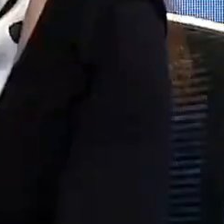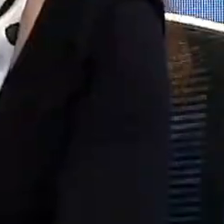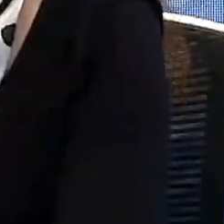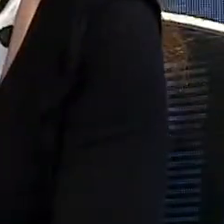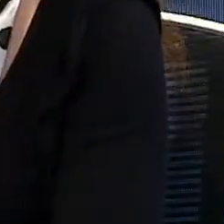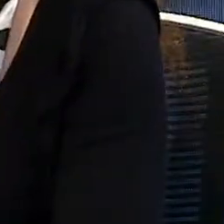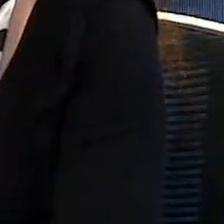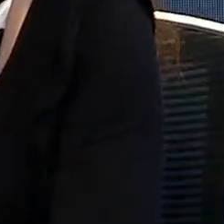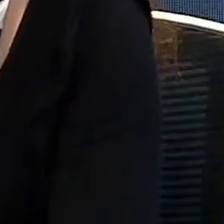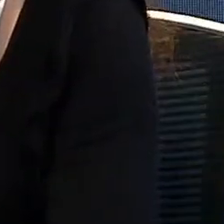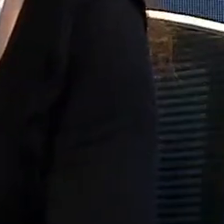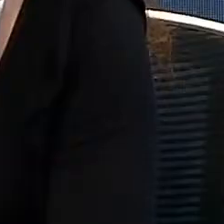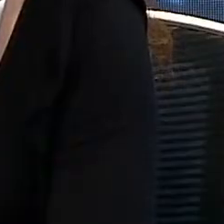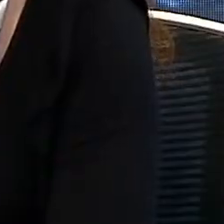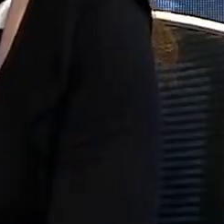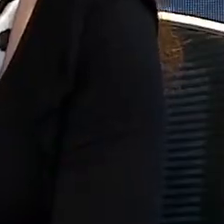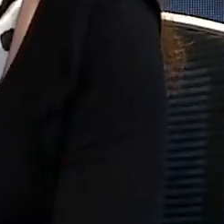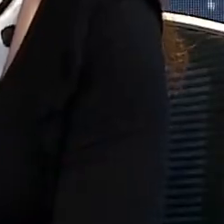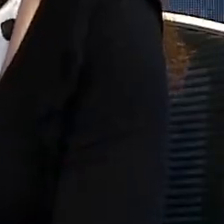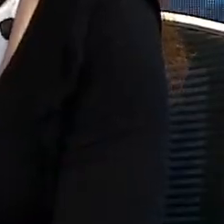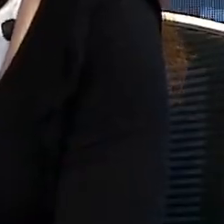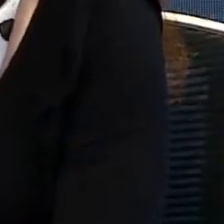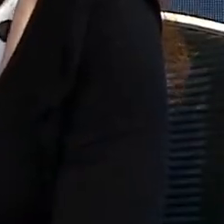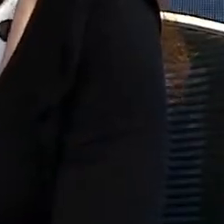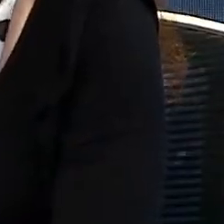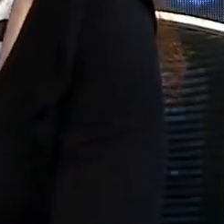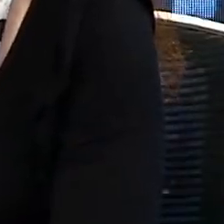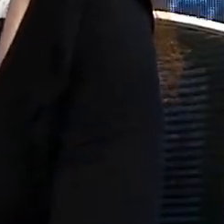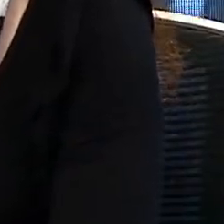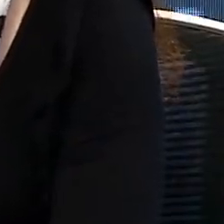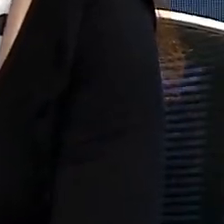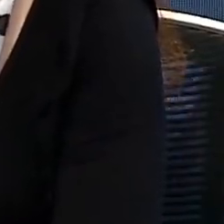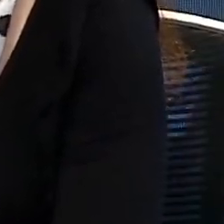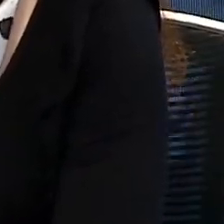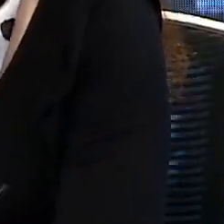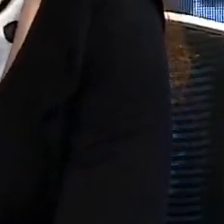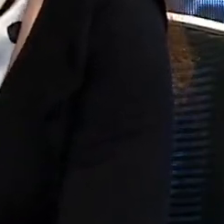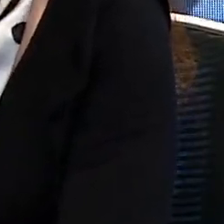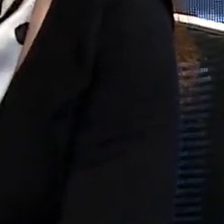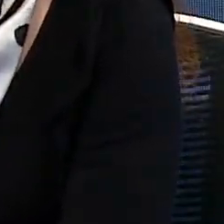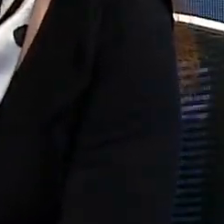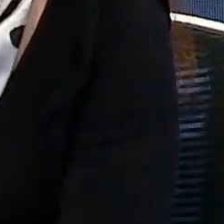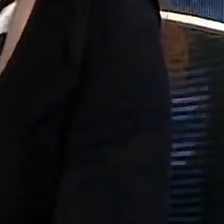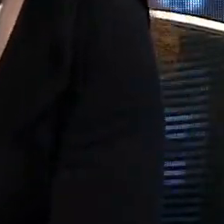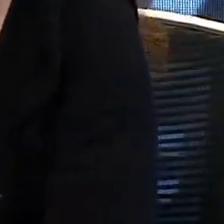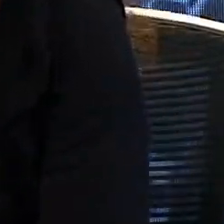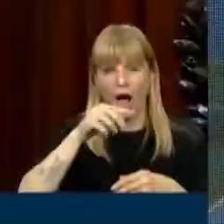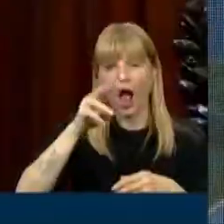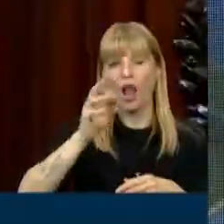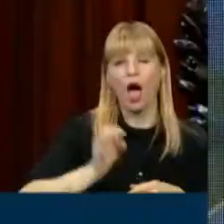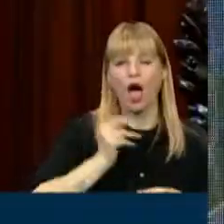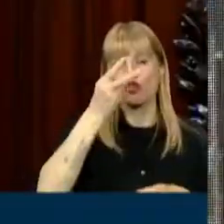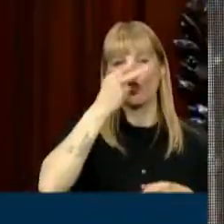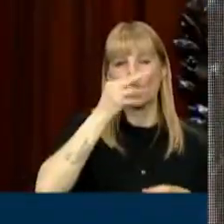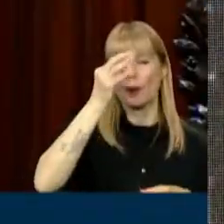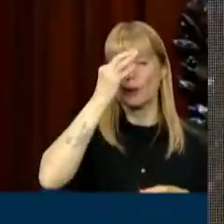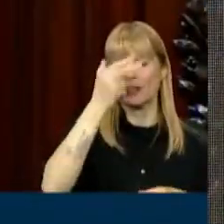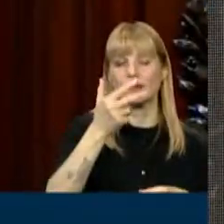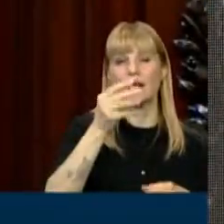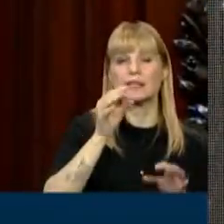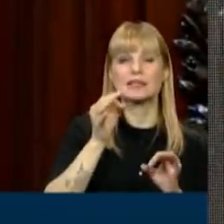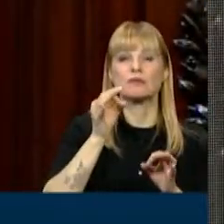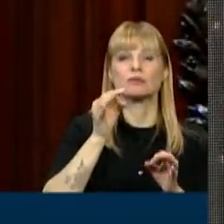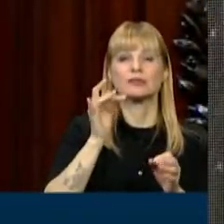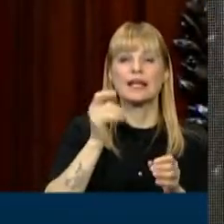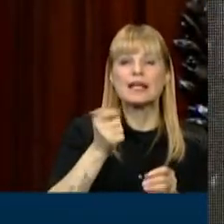el vocero natural del gobierno, ¿no? Habida cuenta de que ni Karina Milei ni Santiago Caputo hablan, ¿no? Claro. Karina